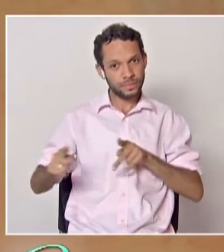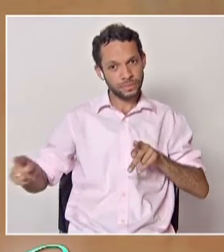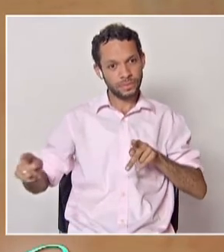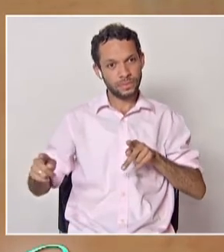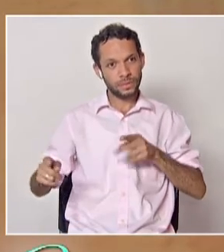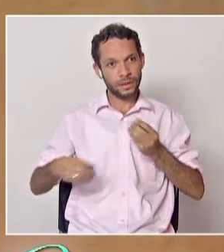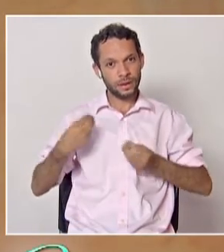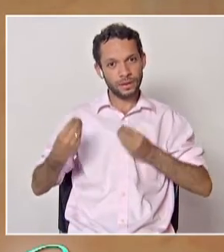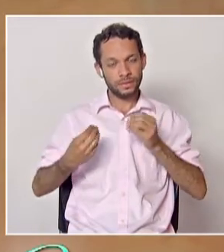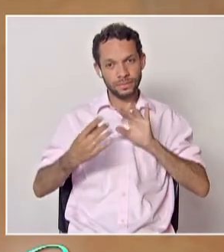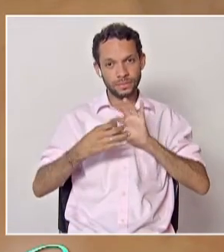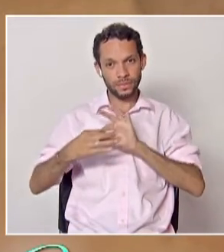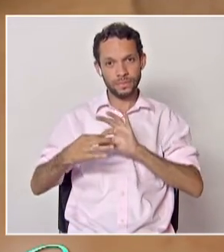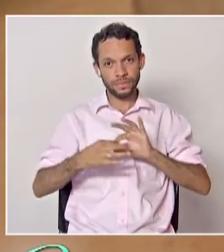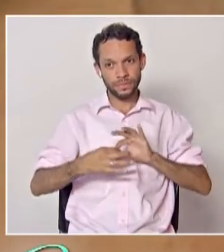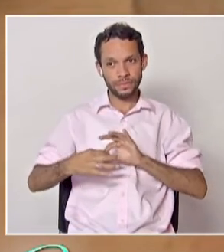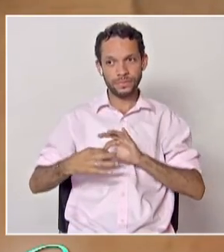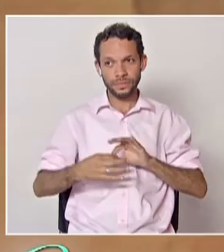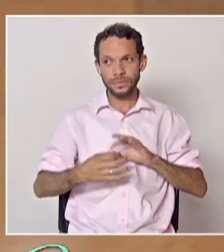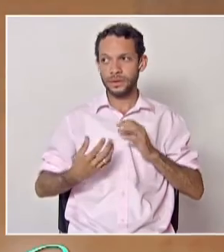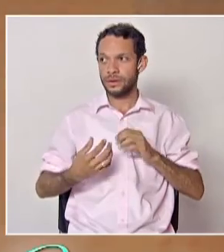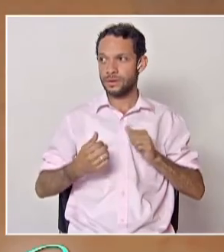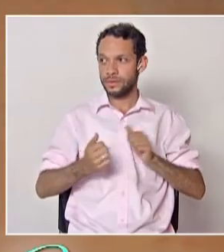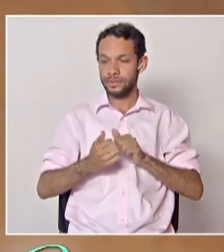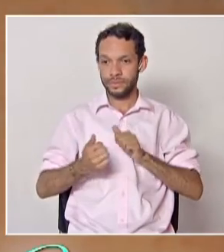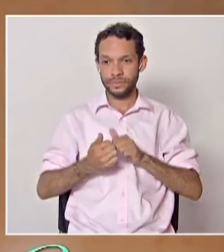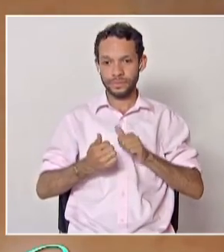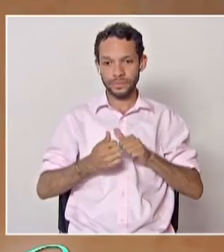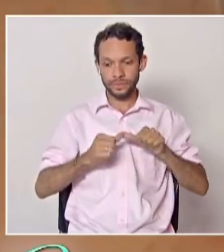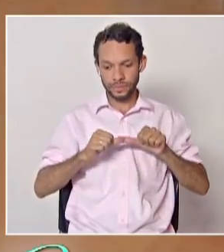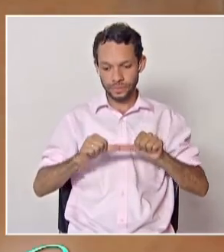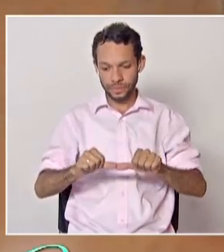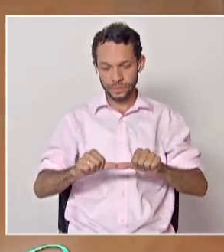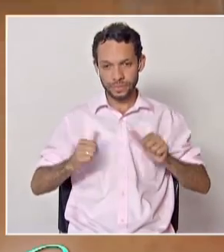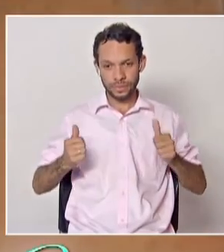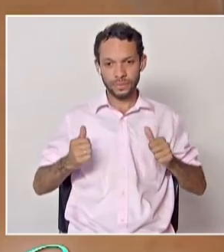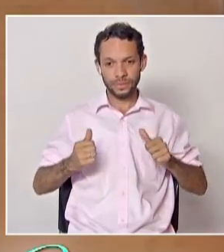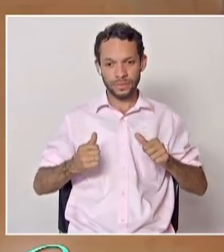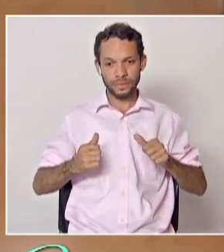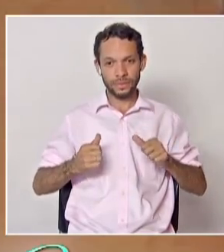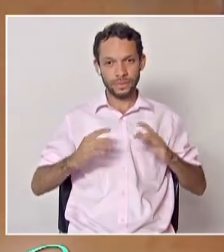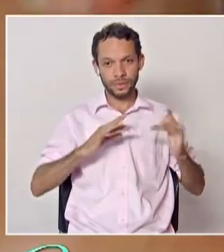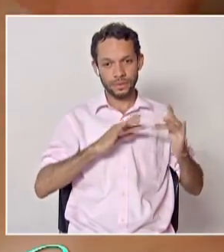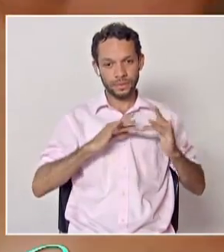flebotomía. Entonces, cuando nosotros hacemos esto, y muchas veces hacemos unas punciones,